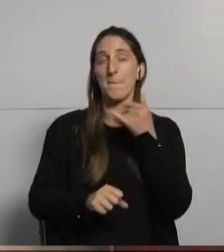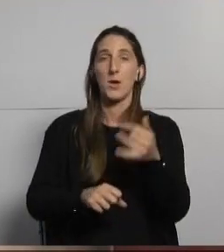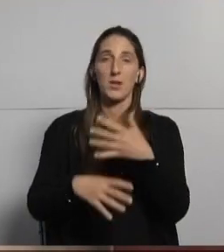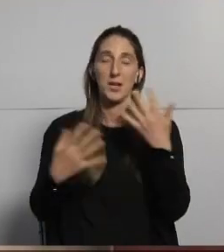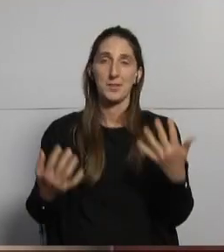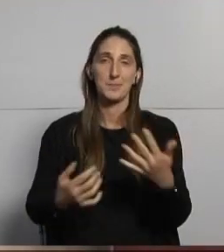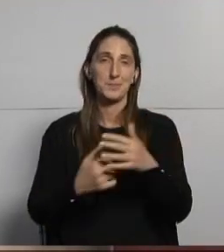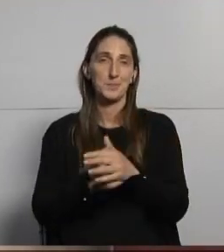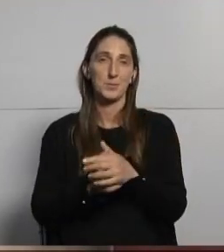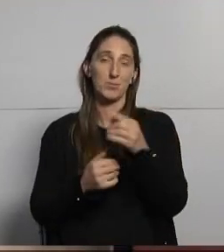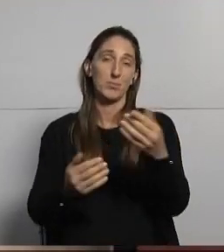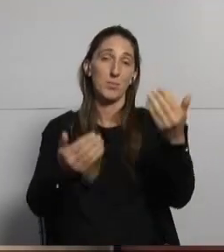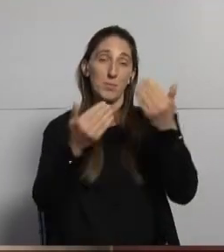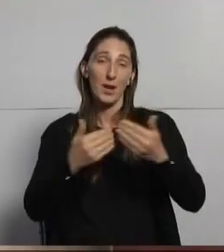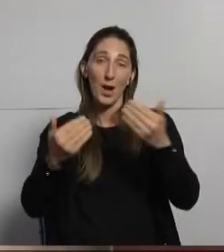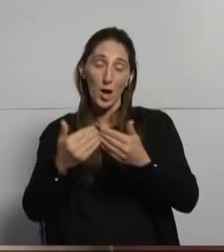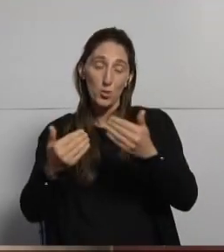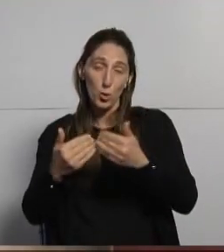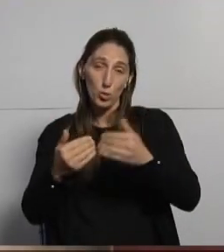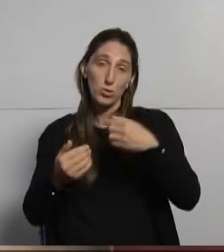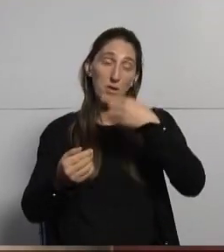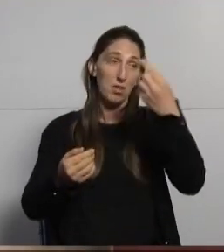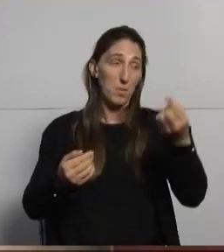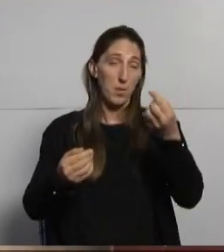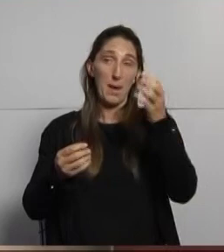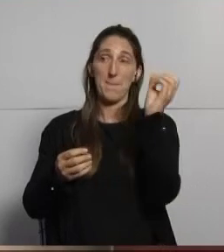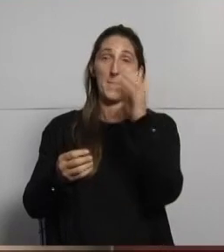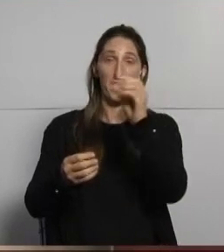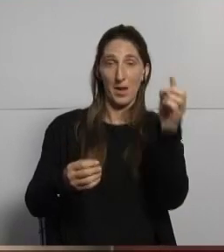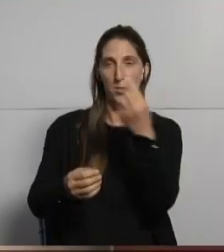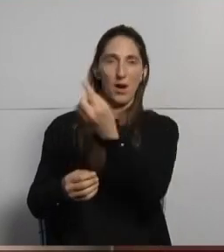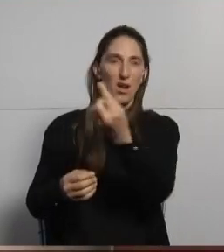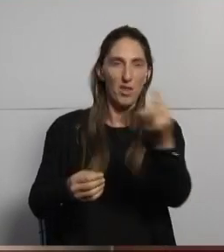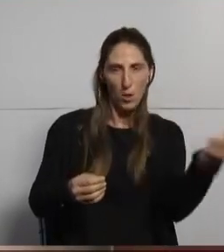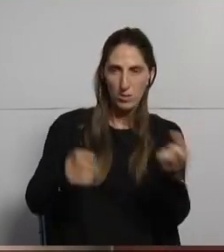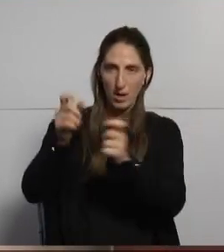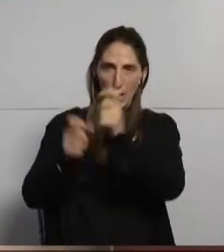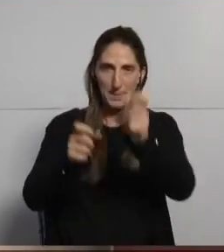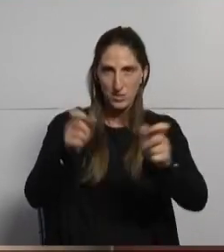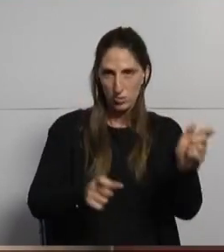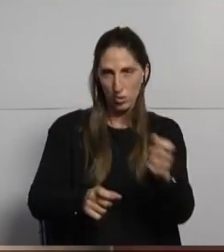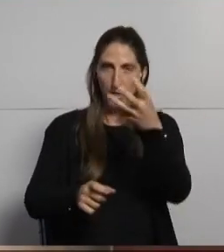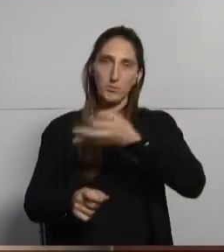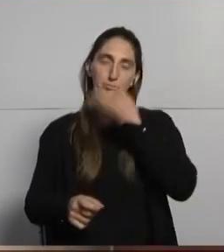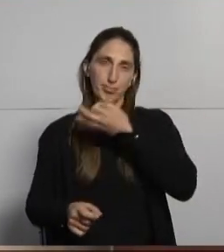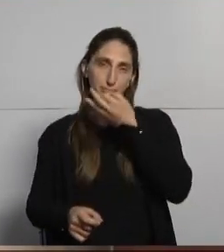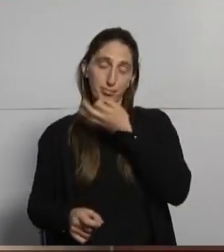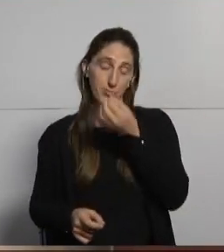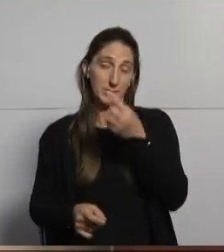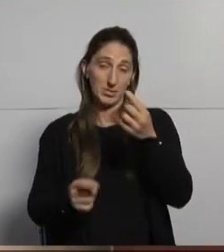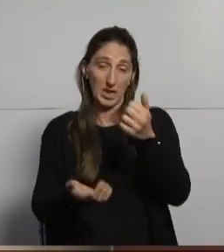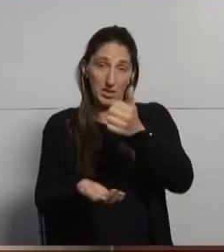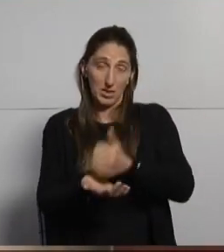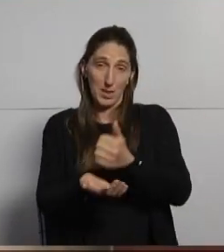ejemplo, planteando preguntas que después le haremos llegar a la gente involucrada en cada uno de los paneles. Y también vale decir que estamos presentes en las